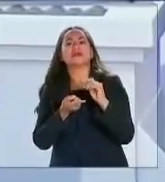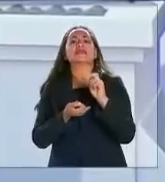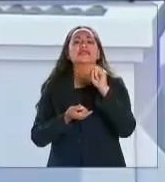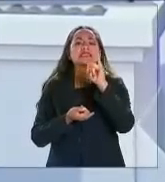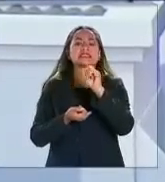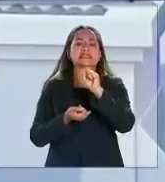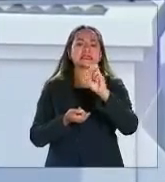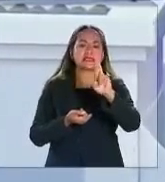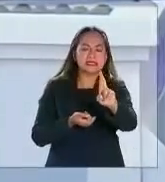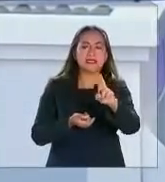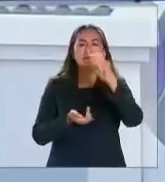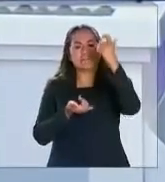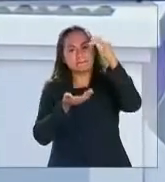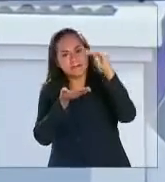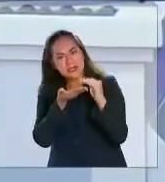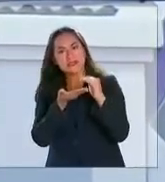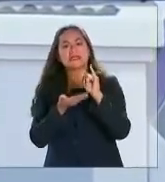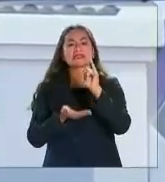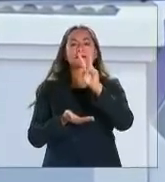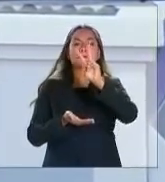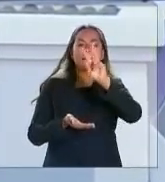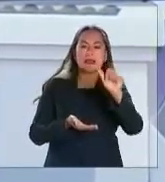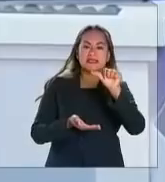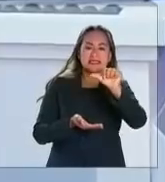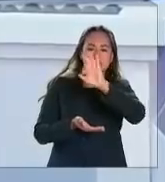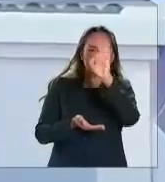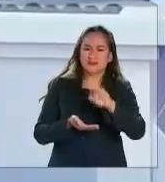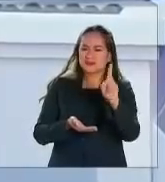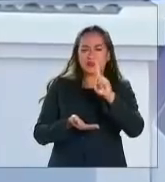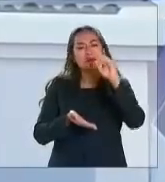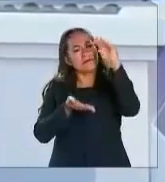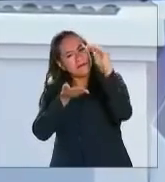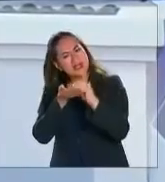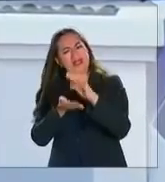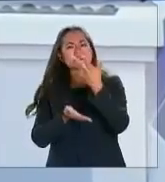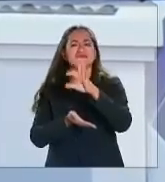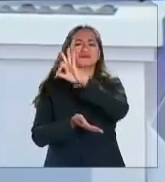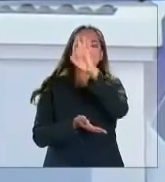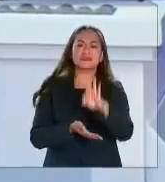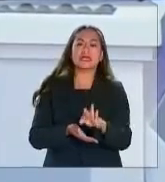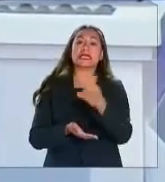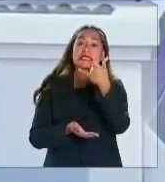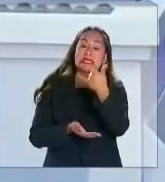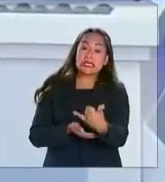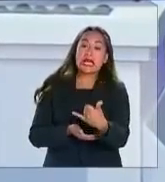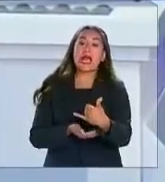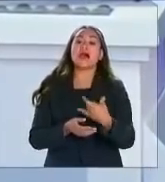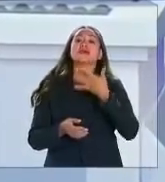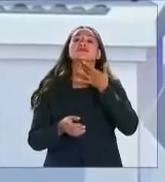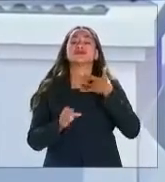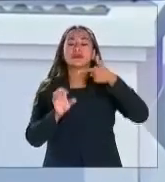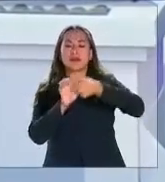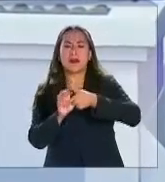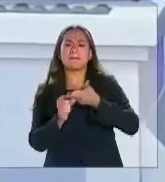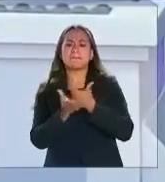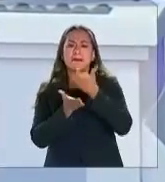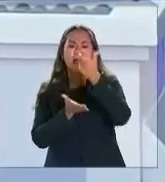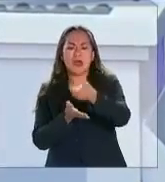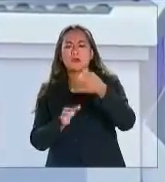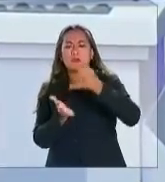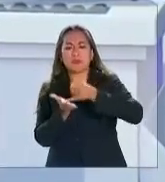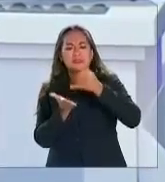10 6 al 10 y evidentemente quitar el impuesto a la gasolina eso va a ayudar a que liberemos la inversión